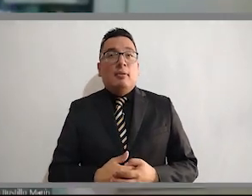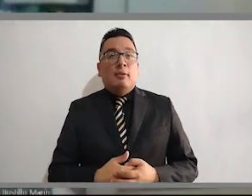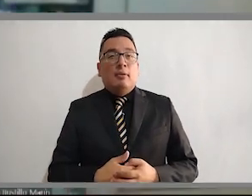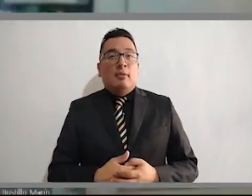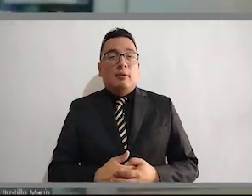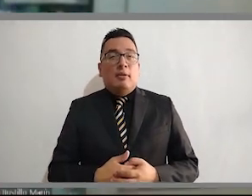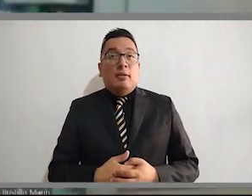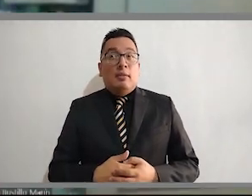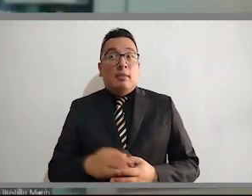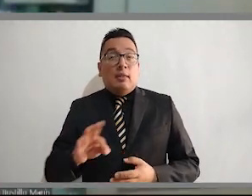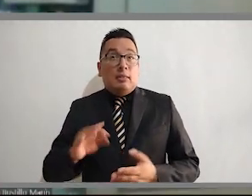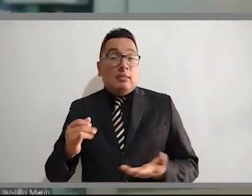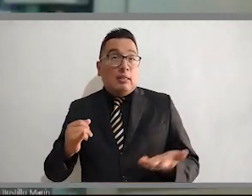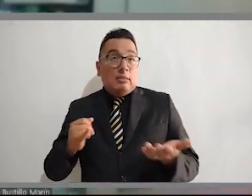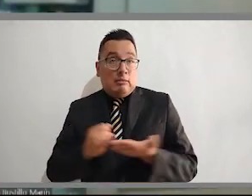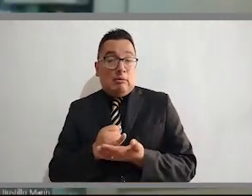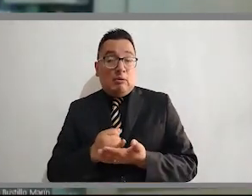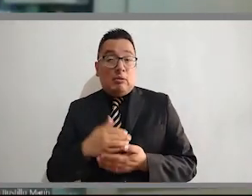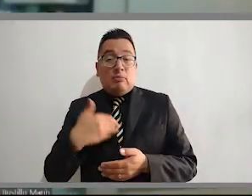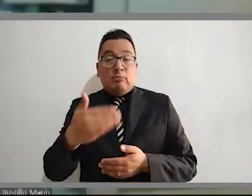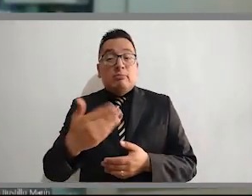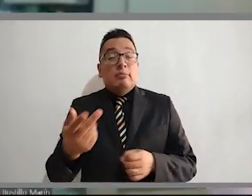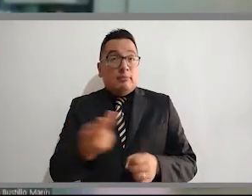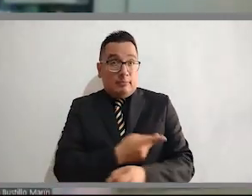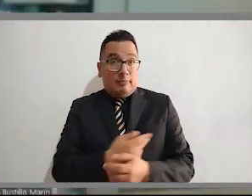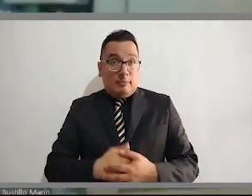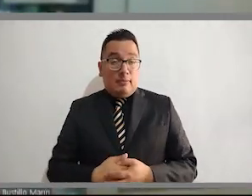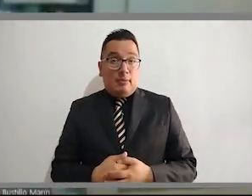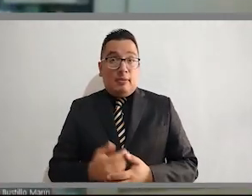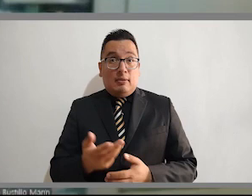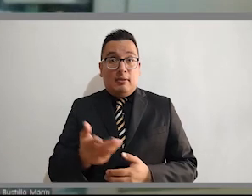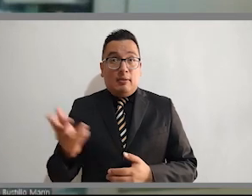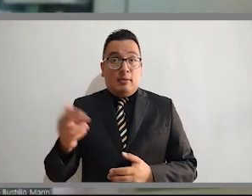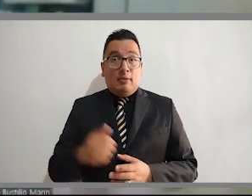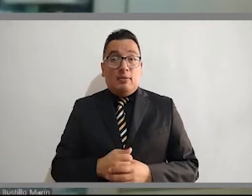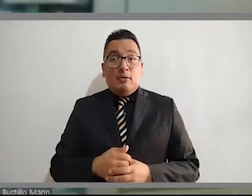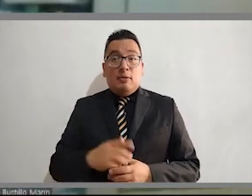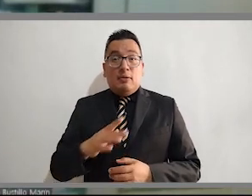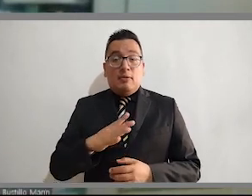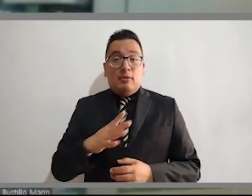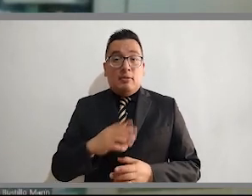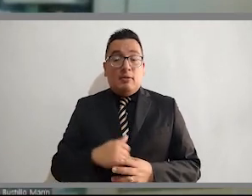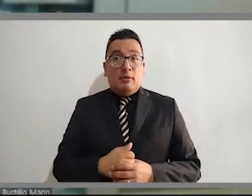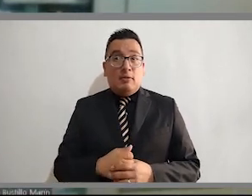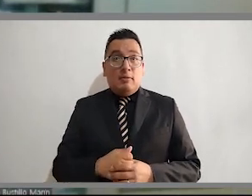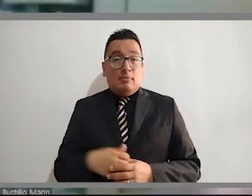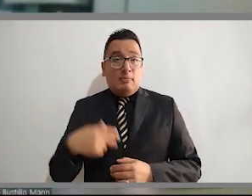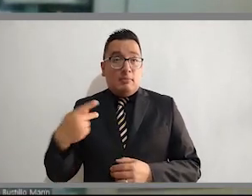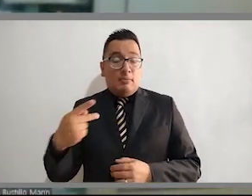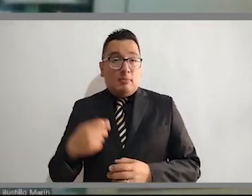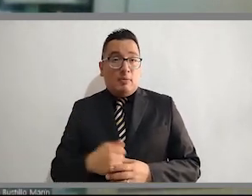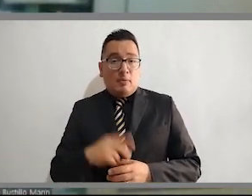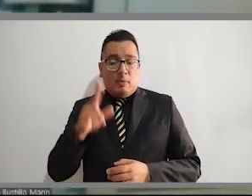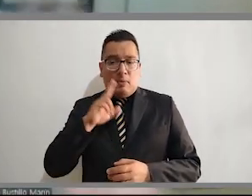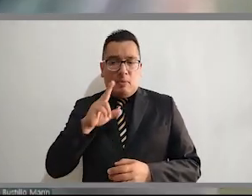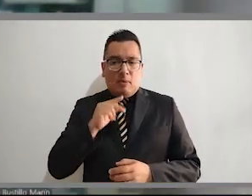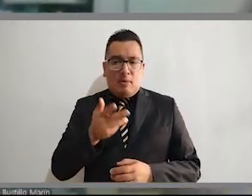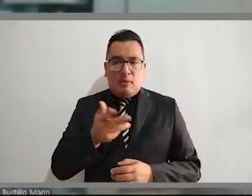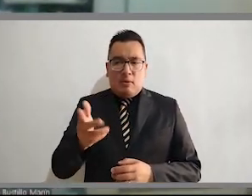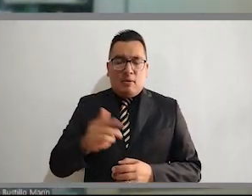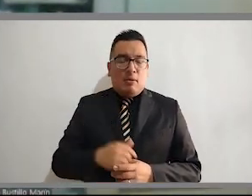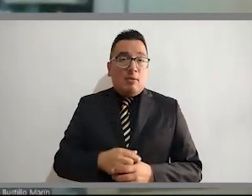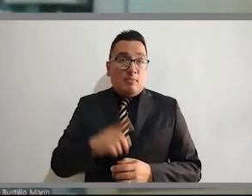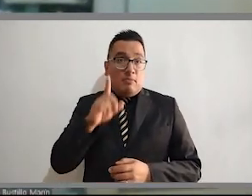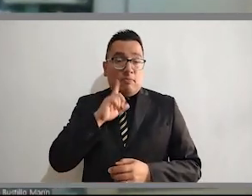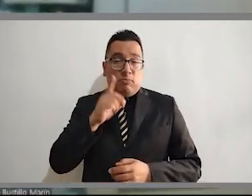cómo repercuten en el tiempo respecto a quienes son sancionadas y las represiones o sus actuaciones frente a aquella que